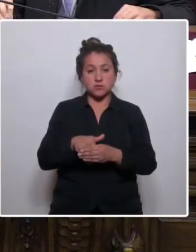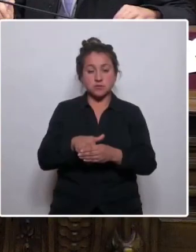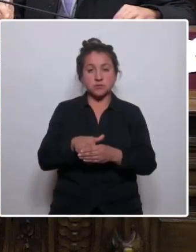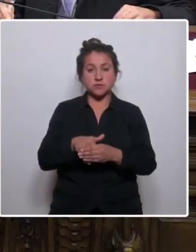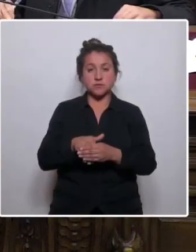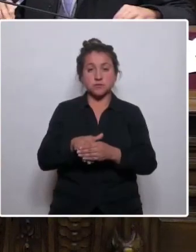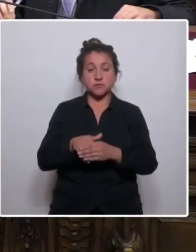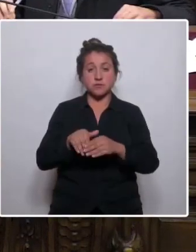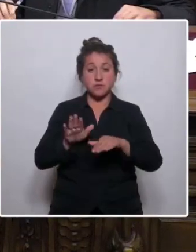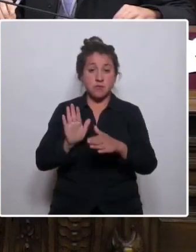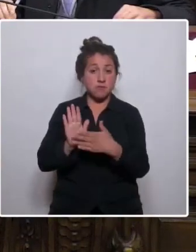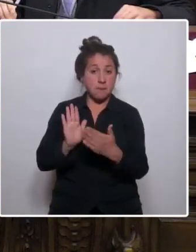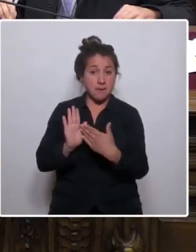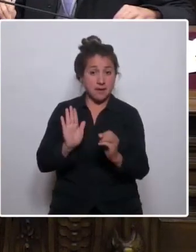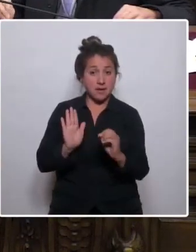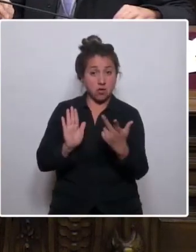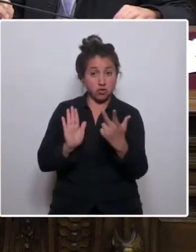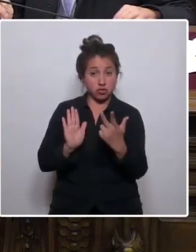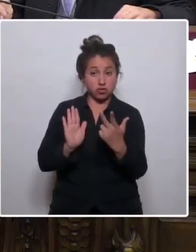en la misma página 8